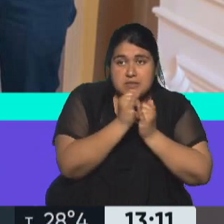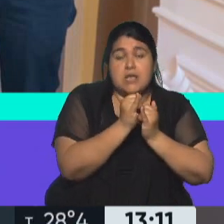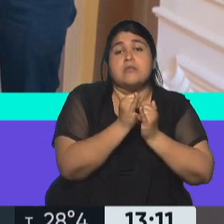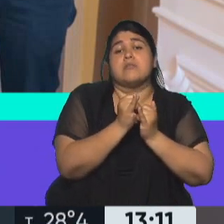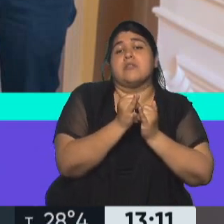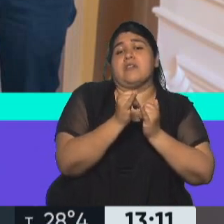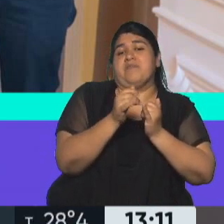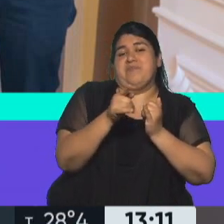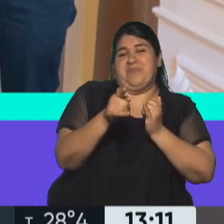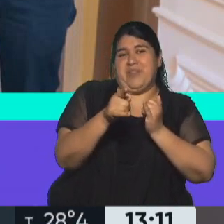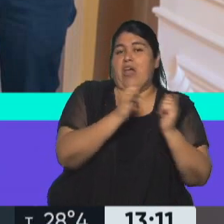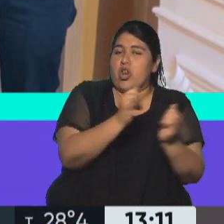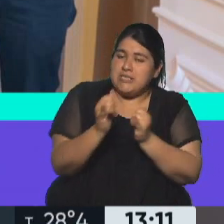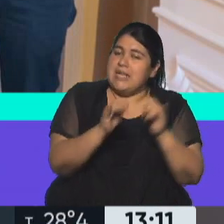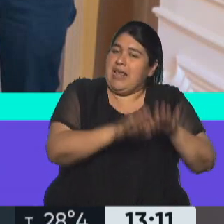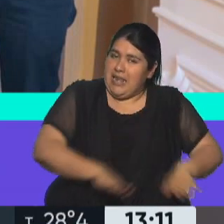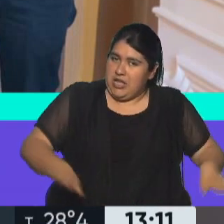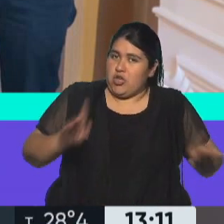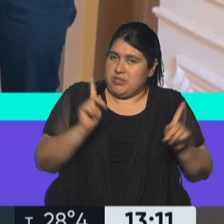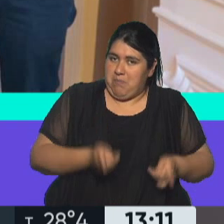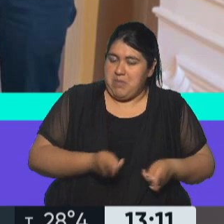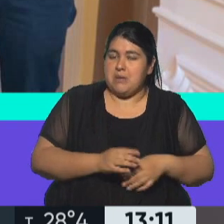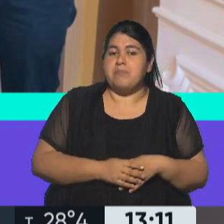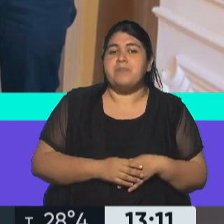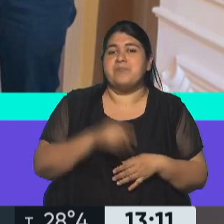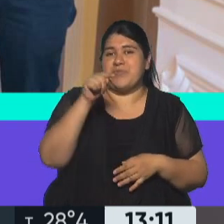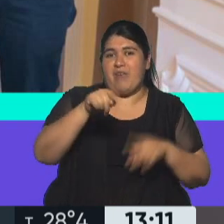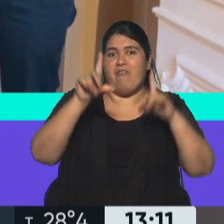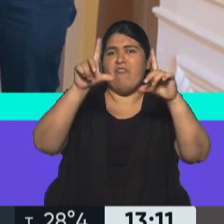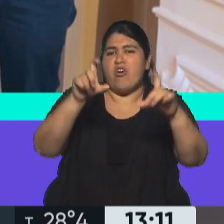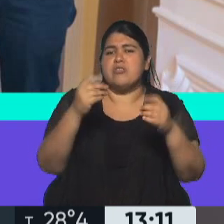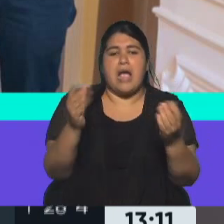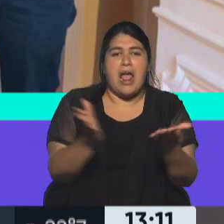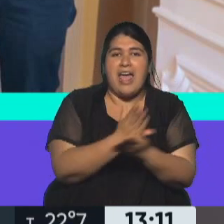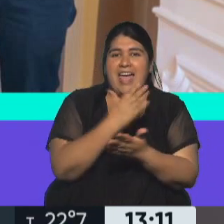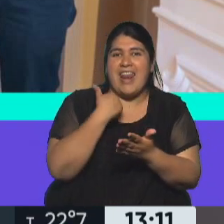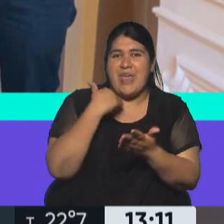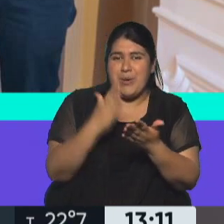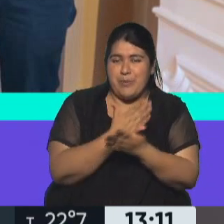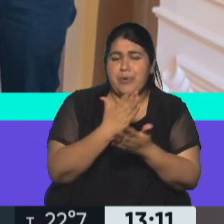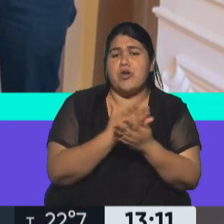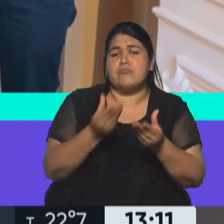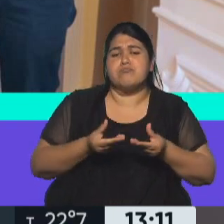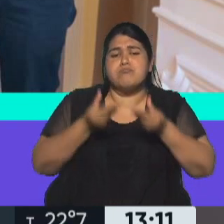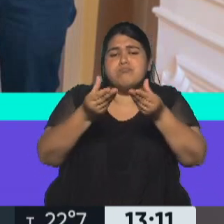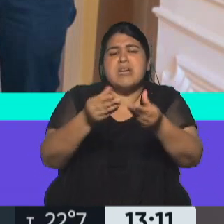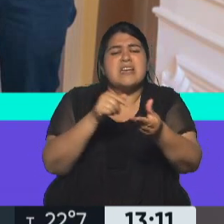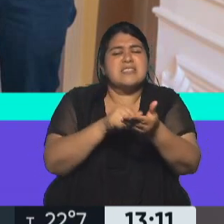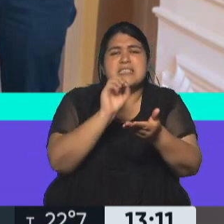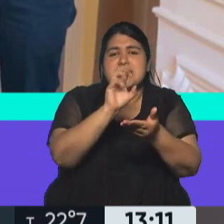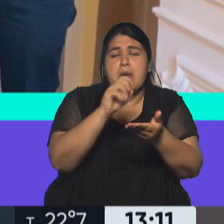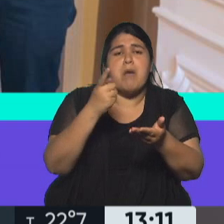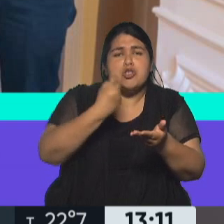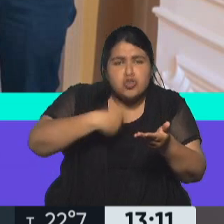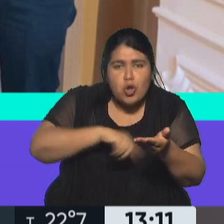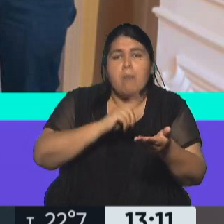entregaron de los adolescentes y los niños. Estamos viendo la foto en este momento. Le entregaron un libro que se llama Somos Sobrevivientes, que es la historia